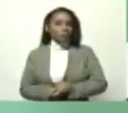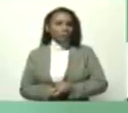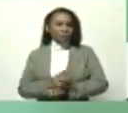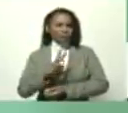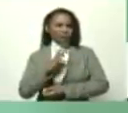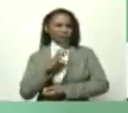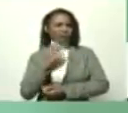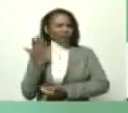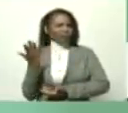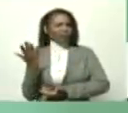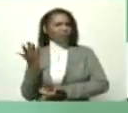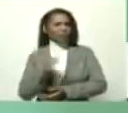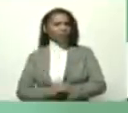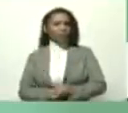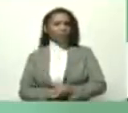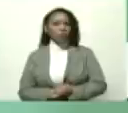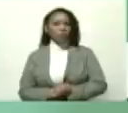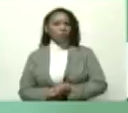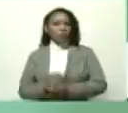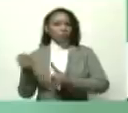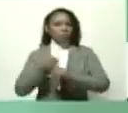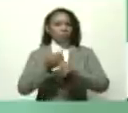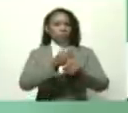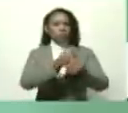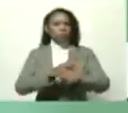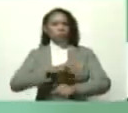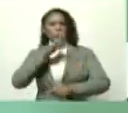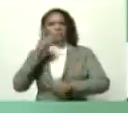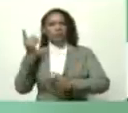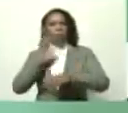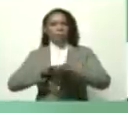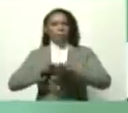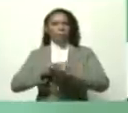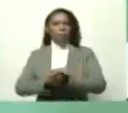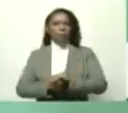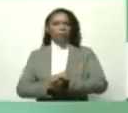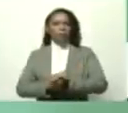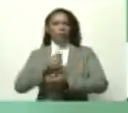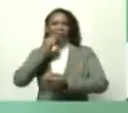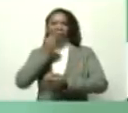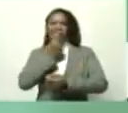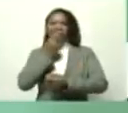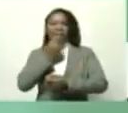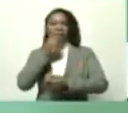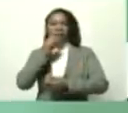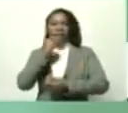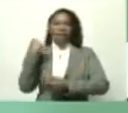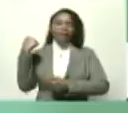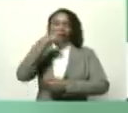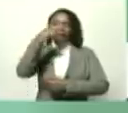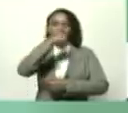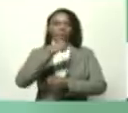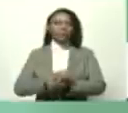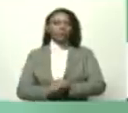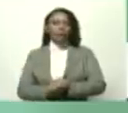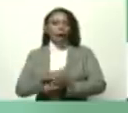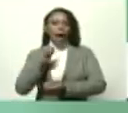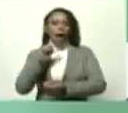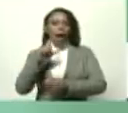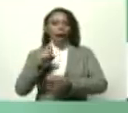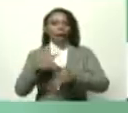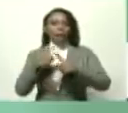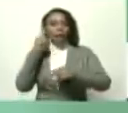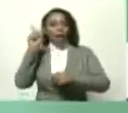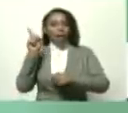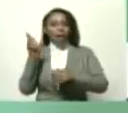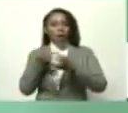¿no? Que lo hayan torturado salvajemente como lo han torturado. Que le arrancaron dos dientes a golpe a Alex Saab en